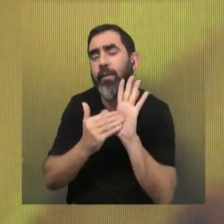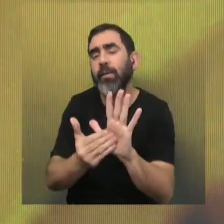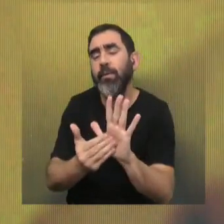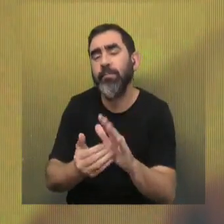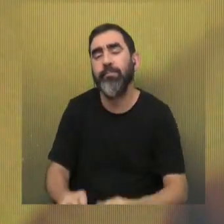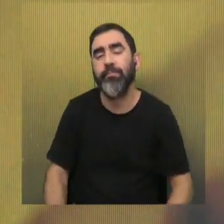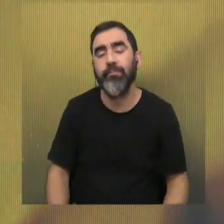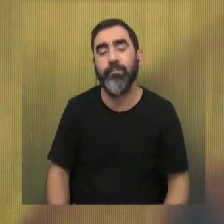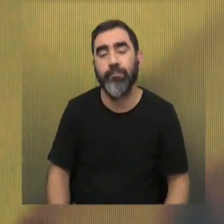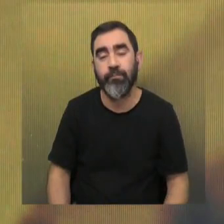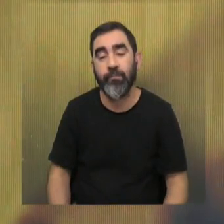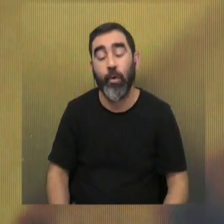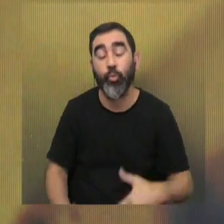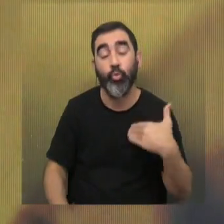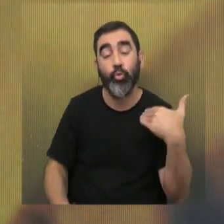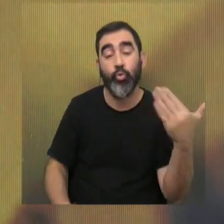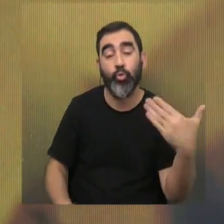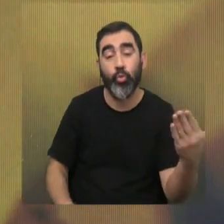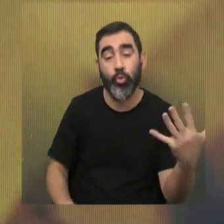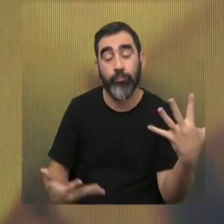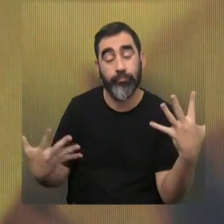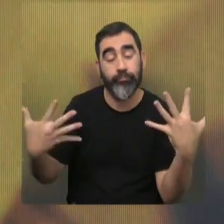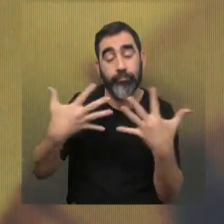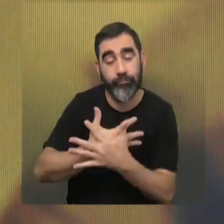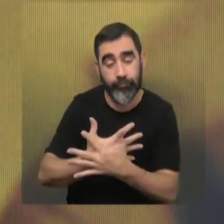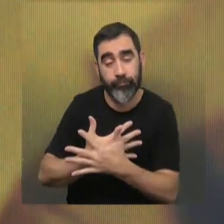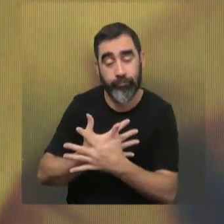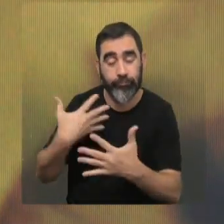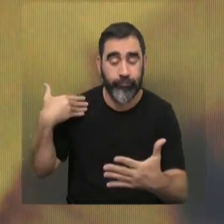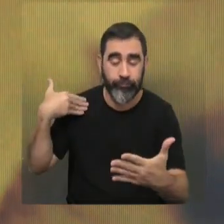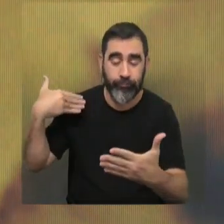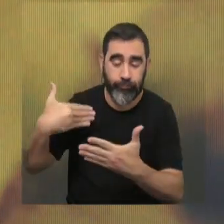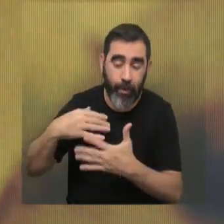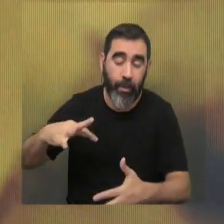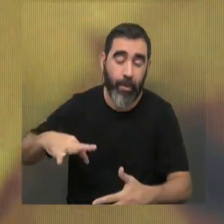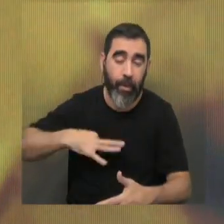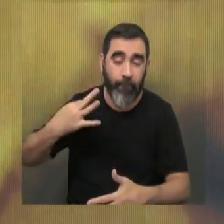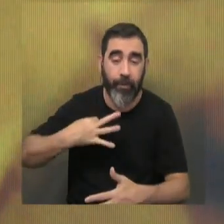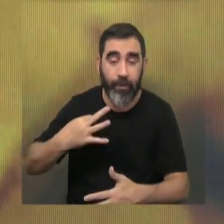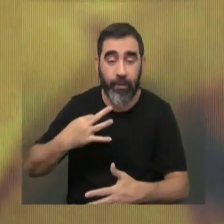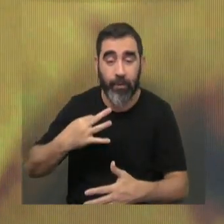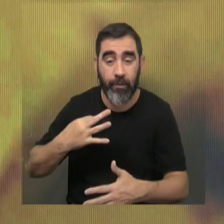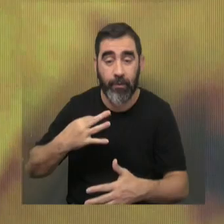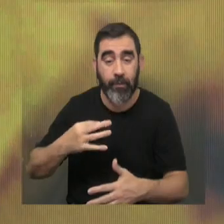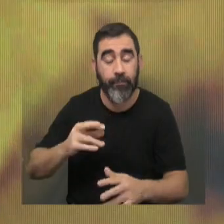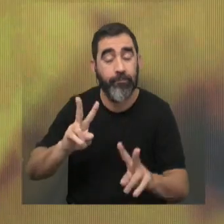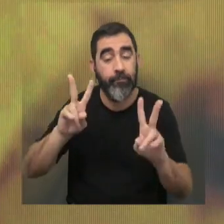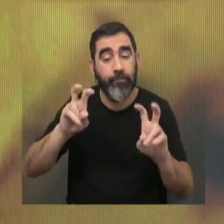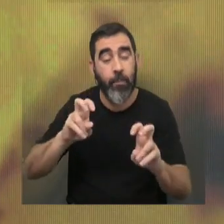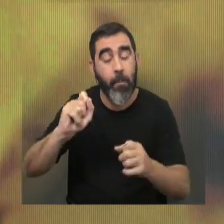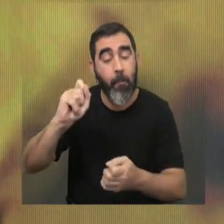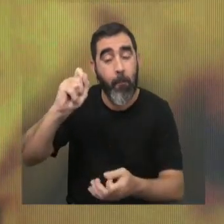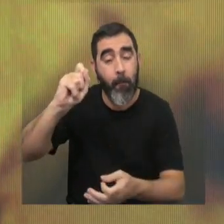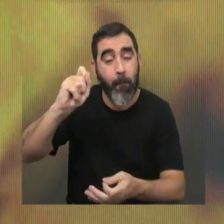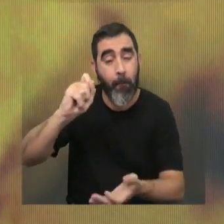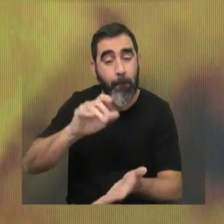ver? Porque todos los zurdos hemos padecido a lo largo de toda la vida, y lo seguiremos haciendo, de la mancha de tinta, en la época de la